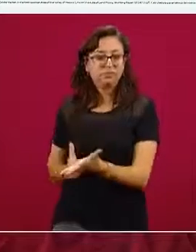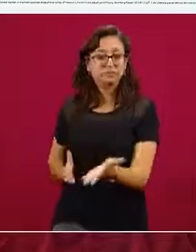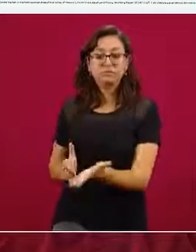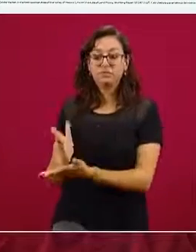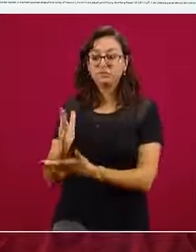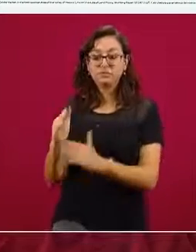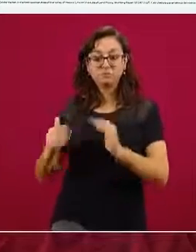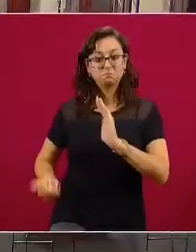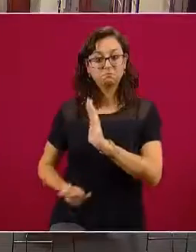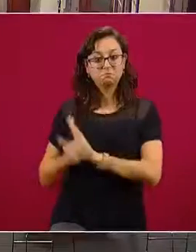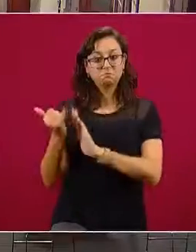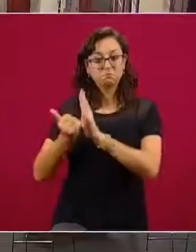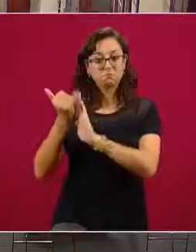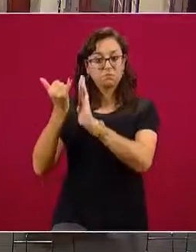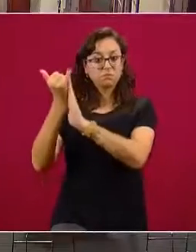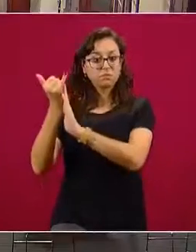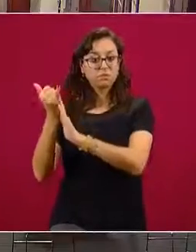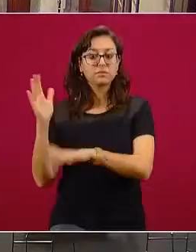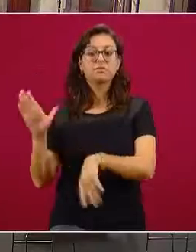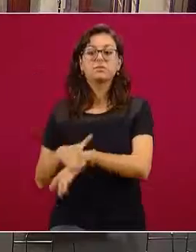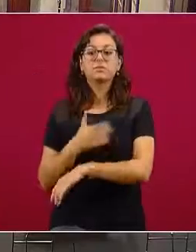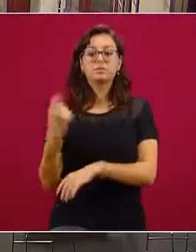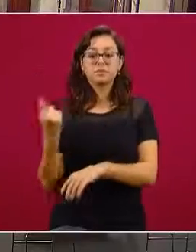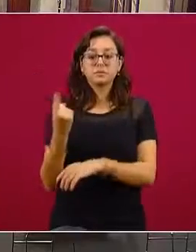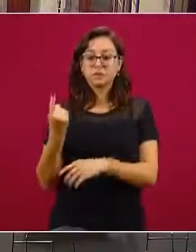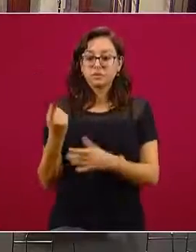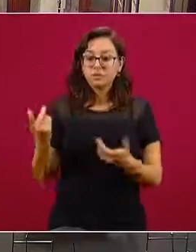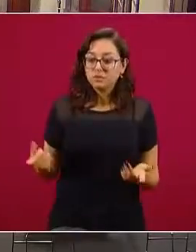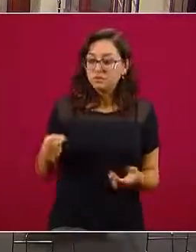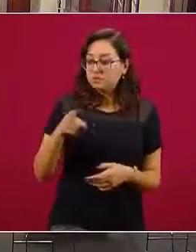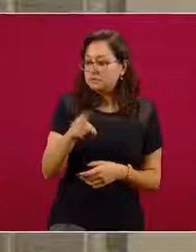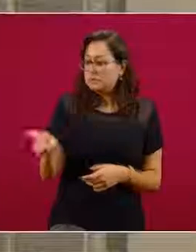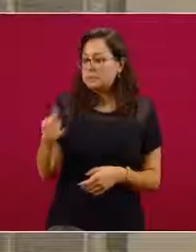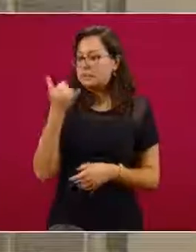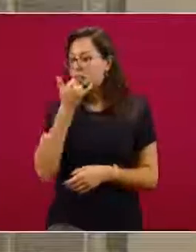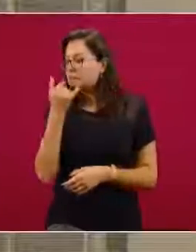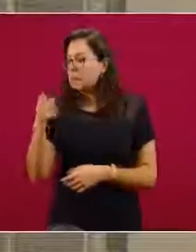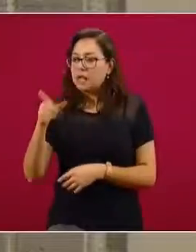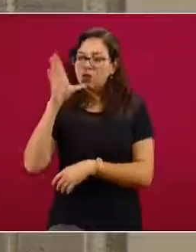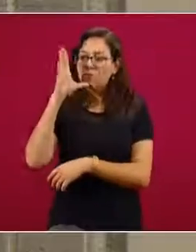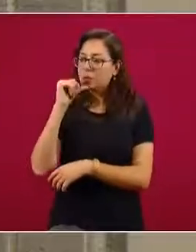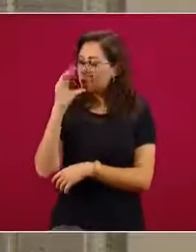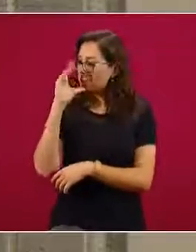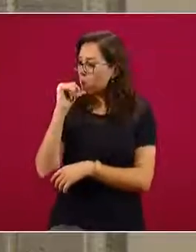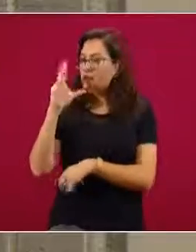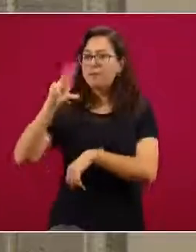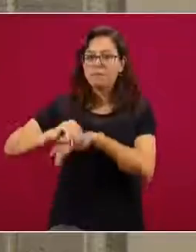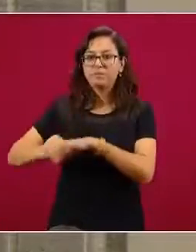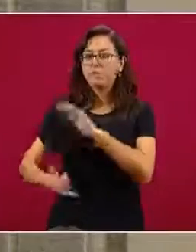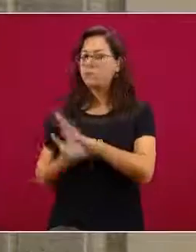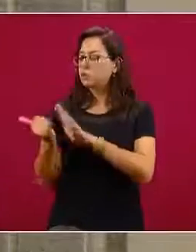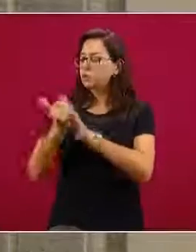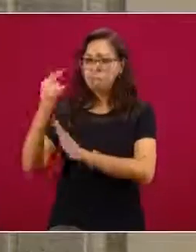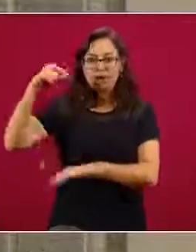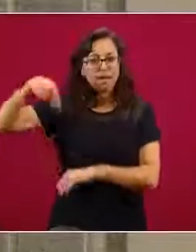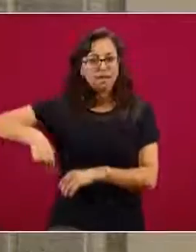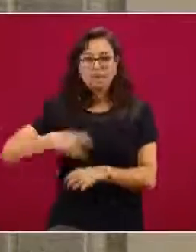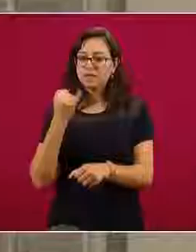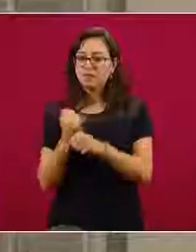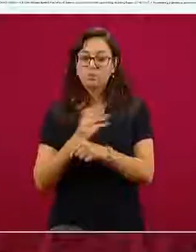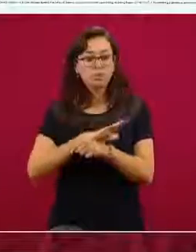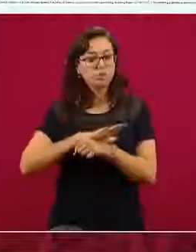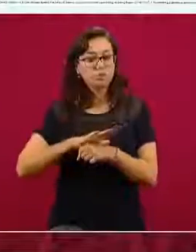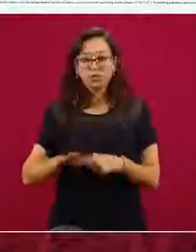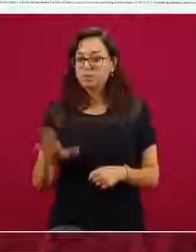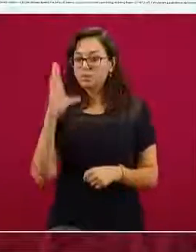ambiental, porque no hubo una autoridad que dijera: señores, no es posible que se asienten aquí, simplemente el fenómeno es mucho